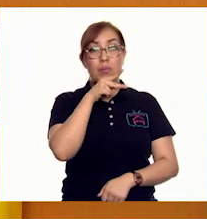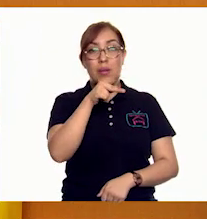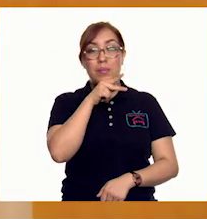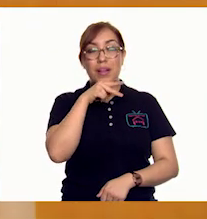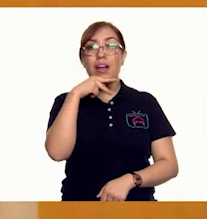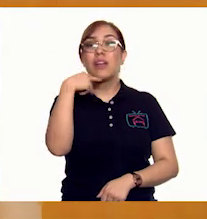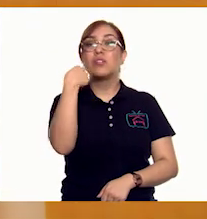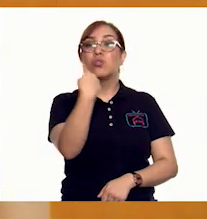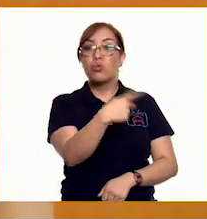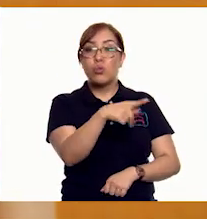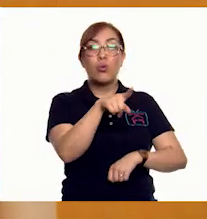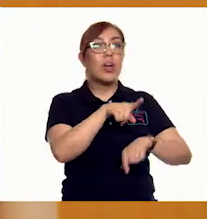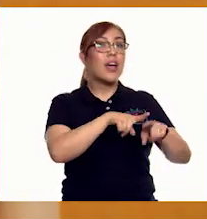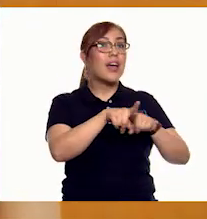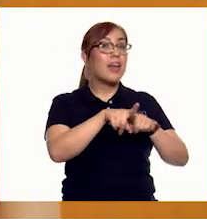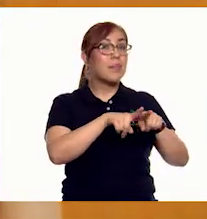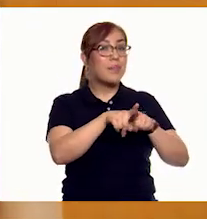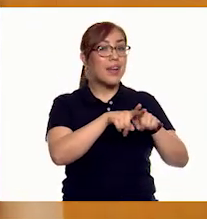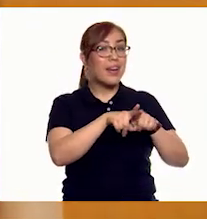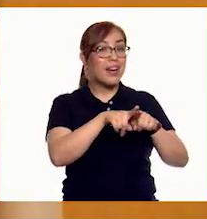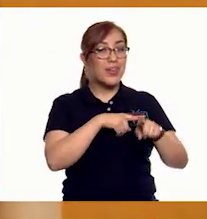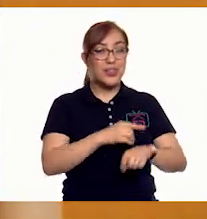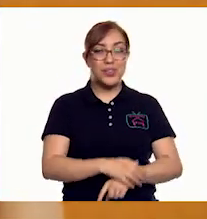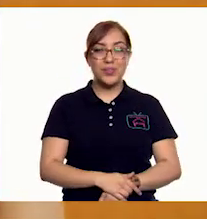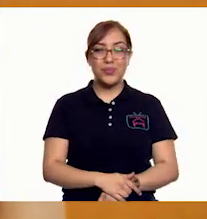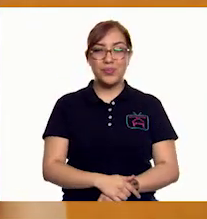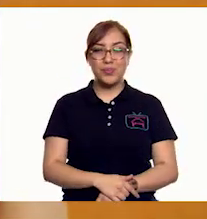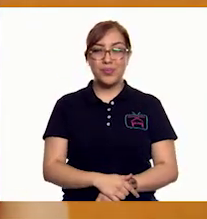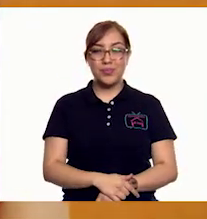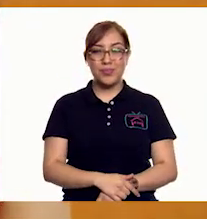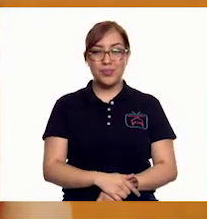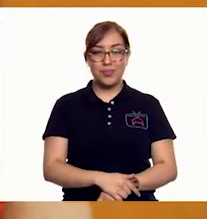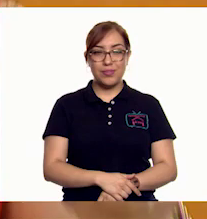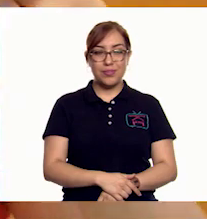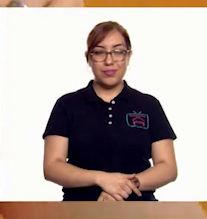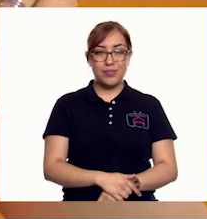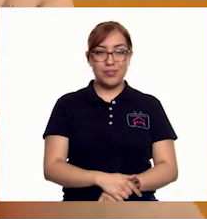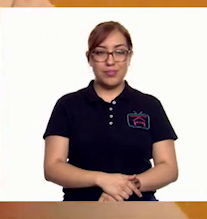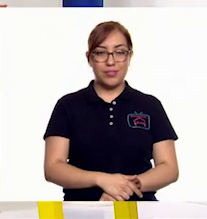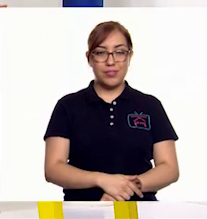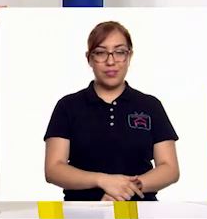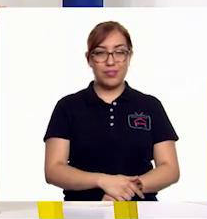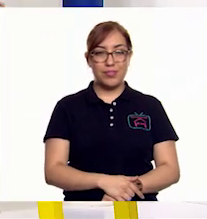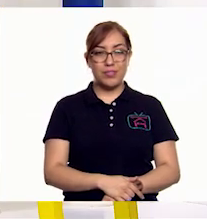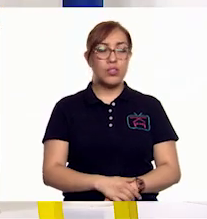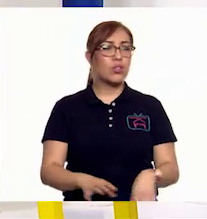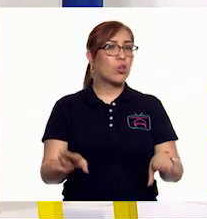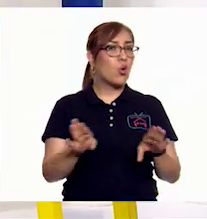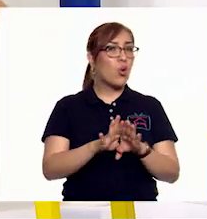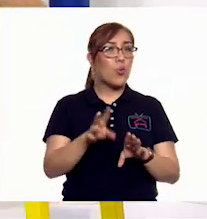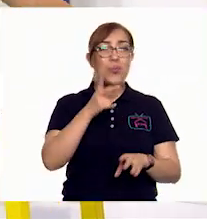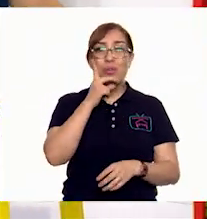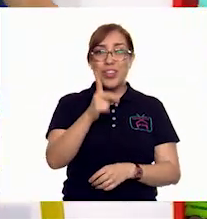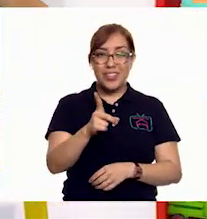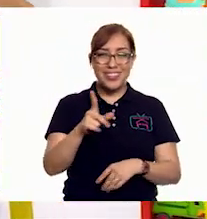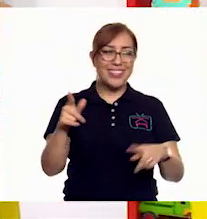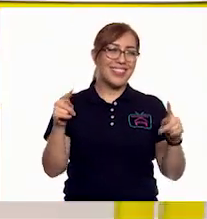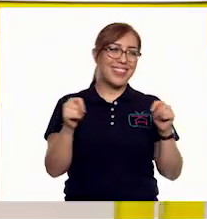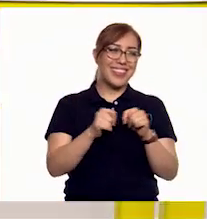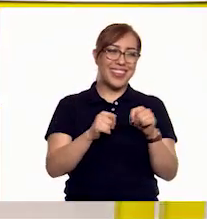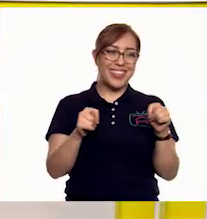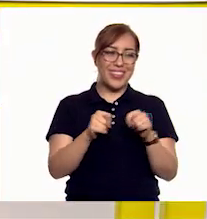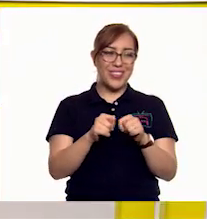mamá. El hermano, ¿cómo le digo al hermano de mi mamá o de mi papá? ¿Cómo? ¡Sí!